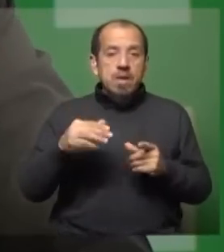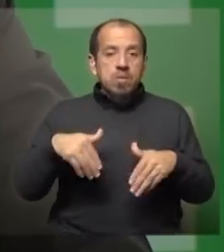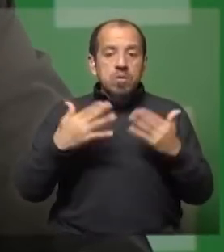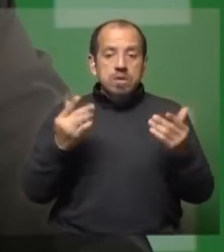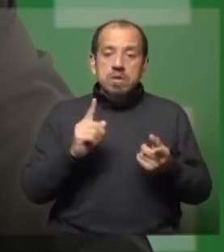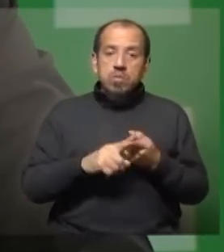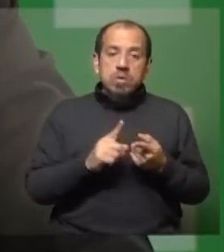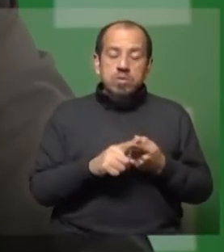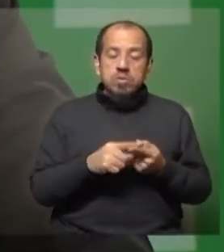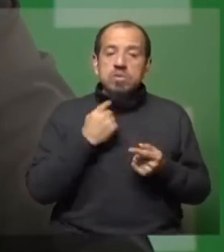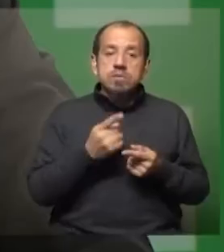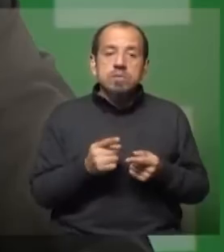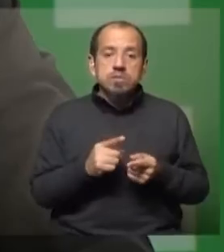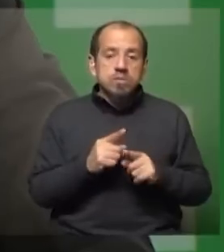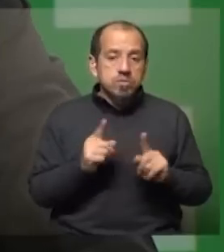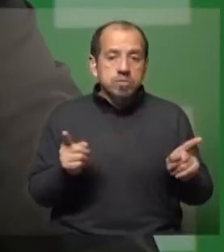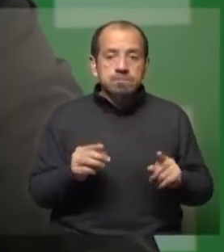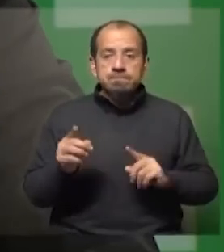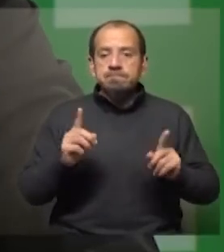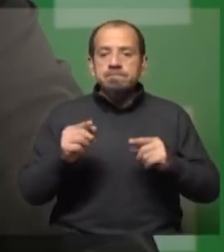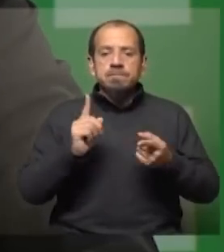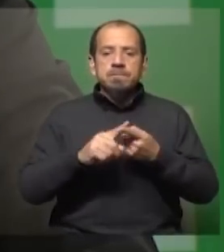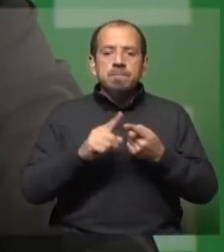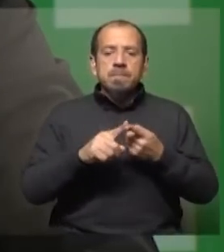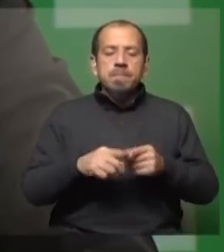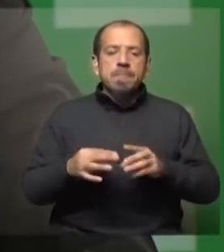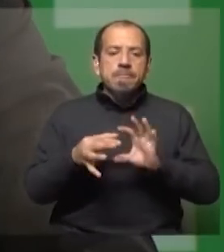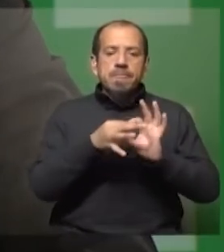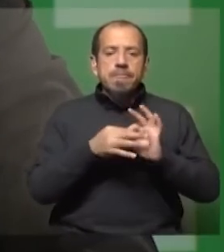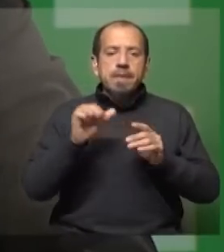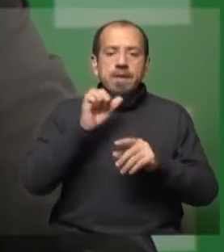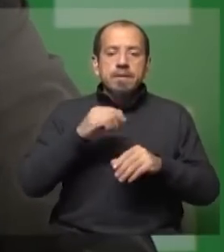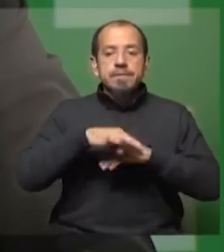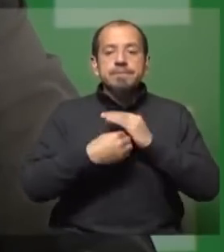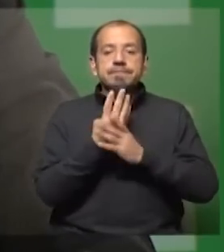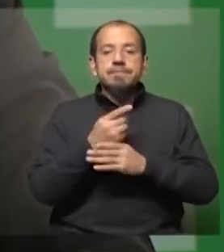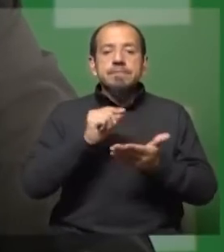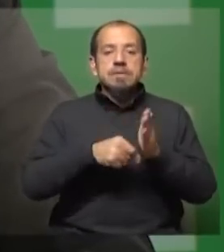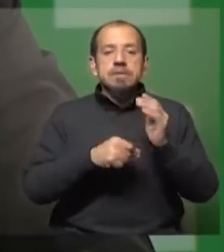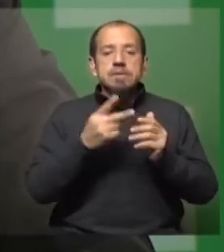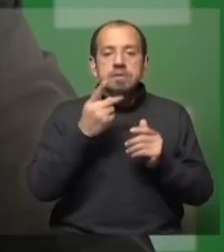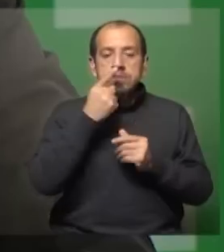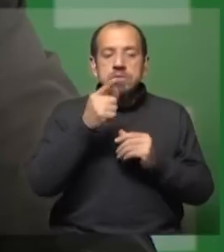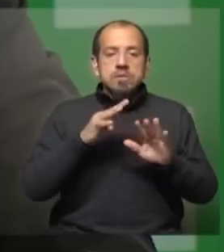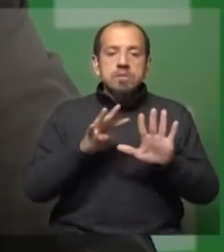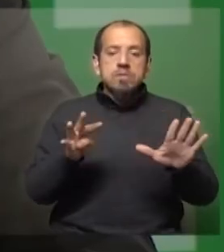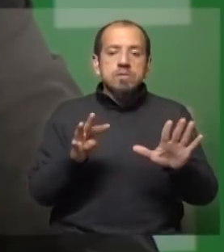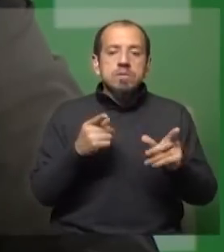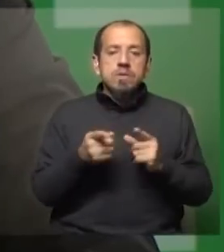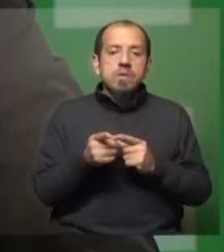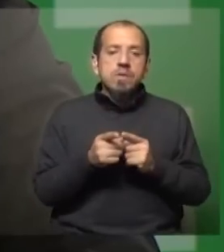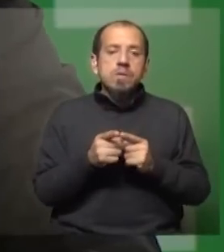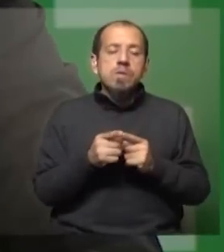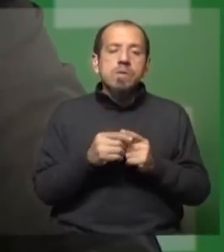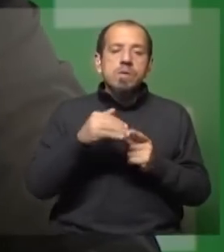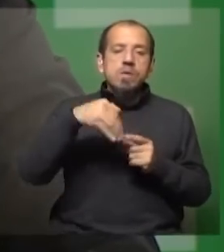sirve No necesariamente el acuerdo Unión Europea mercosur que se firmó en el 2019 que macri